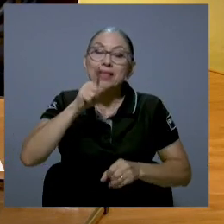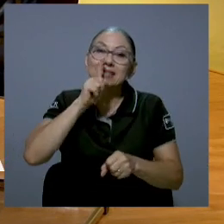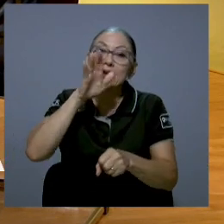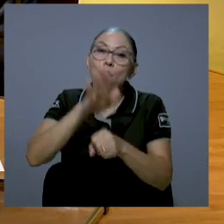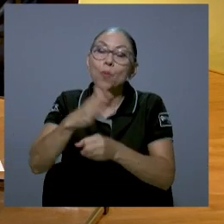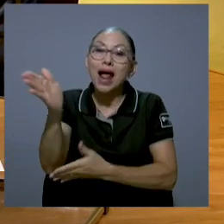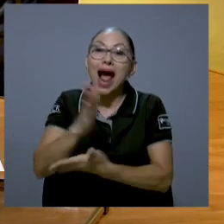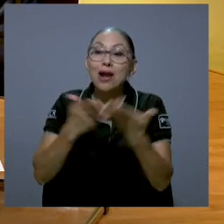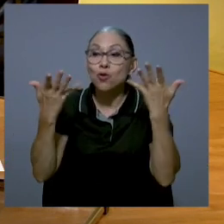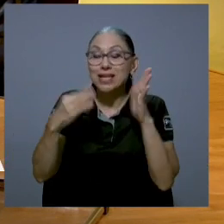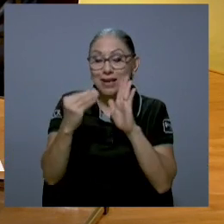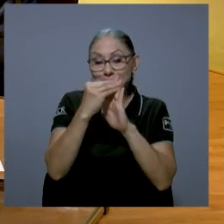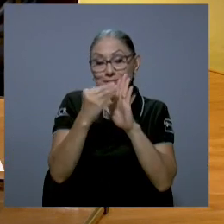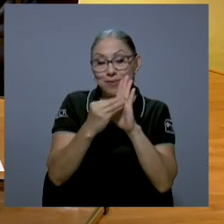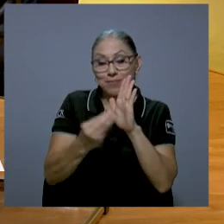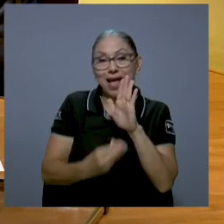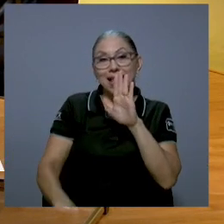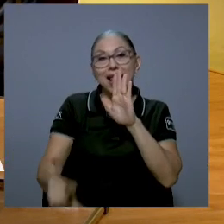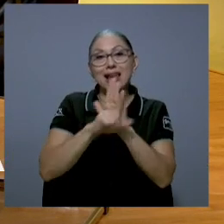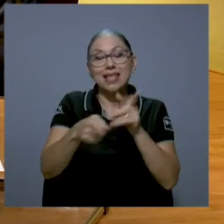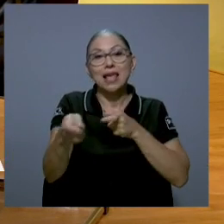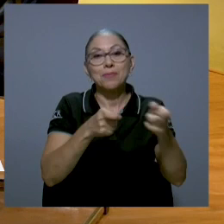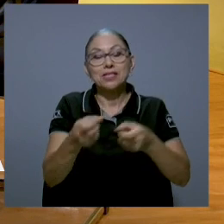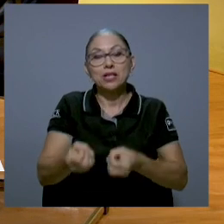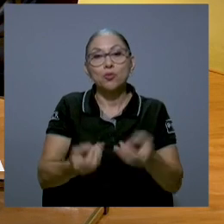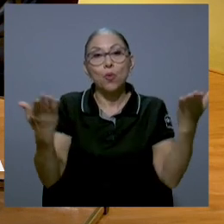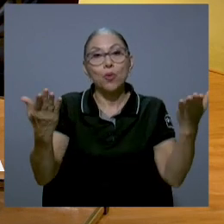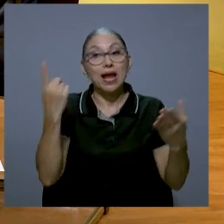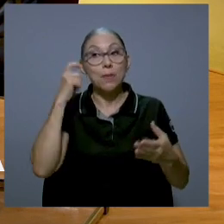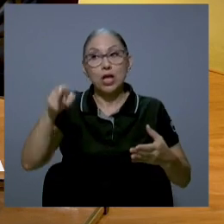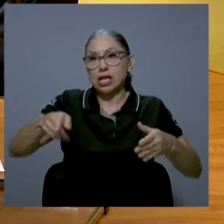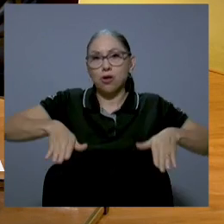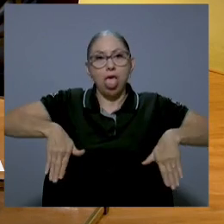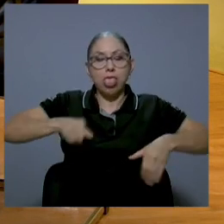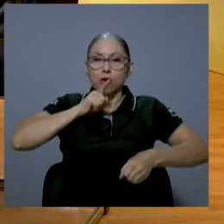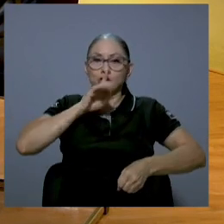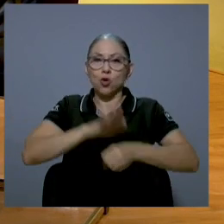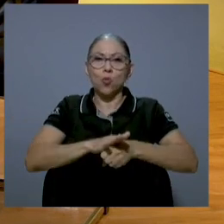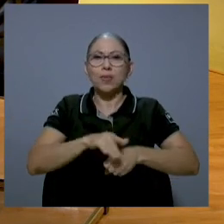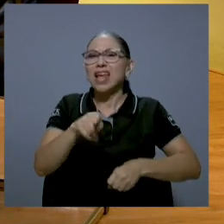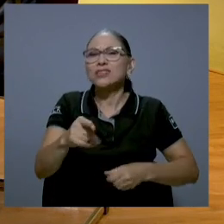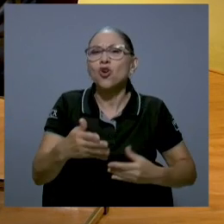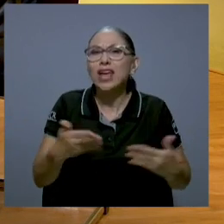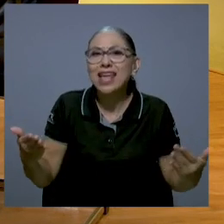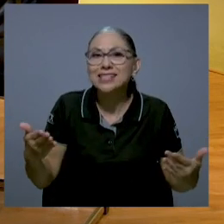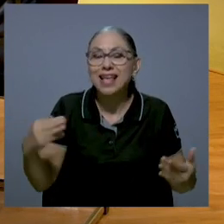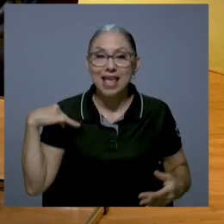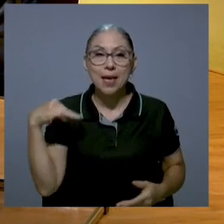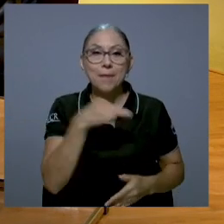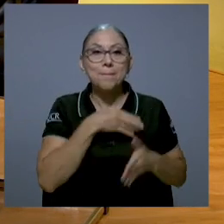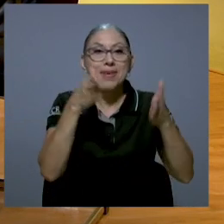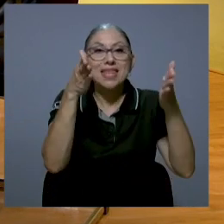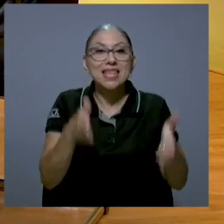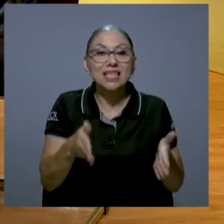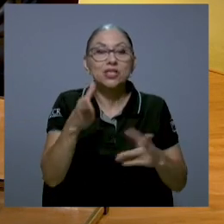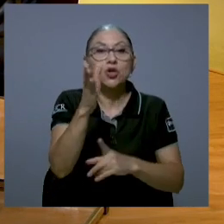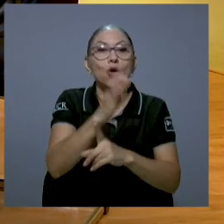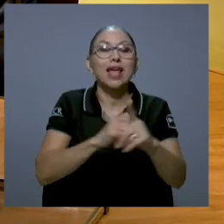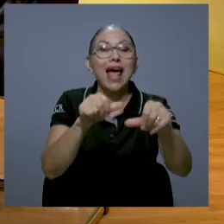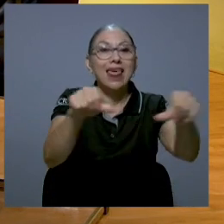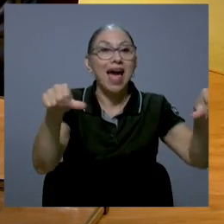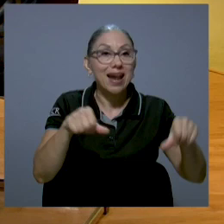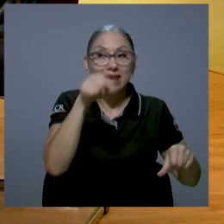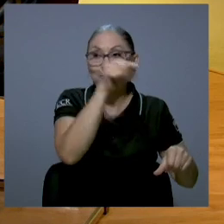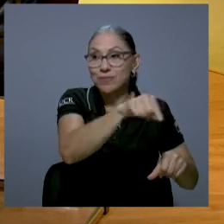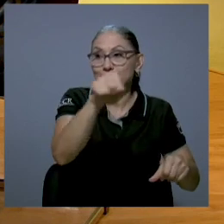ley de administración pública porque en la praxis no se cumple, que es que el ministro de cada ramo sea el rector, que los ministros sean los